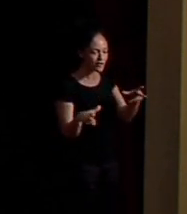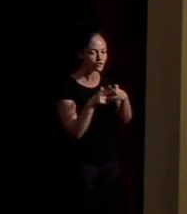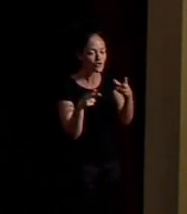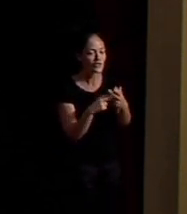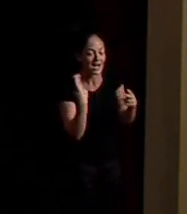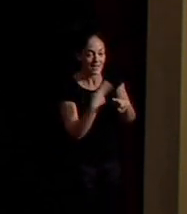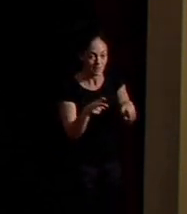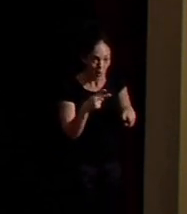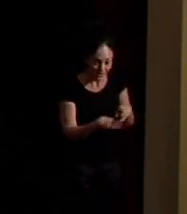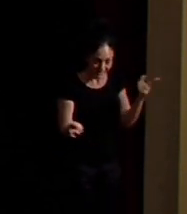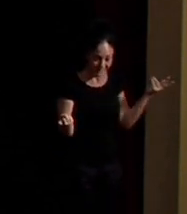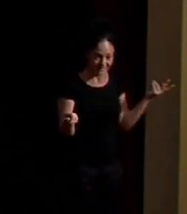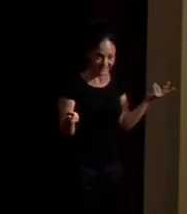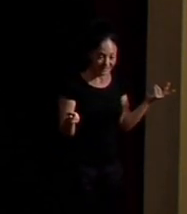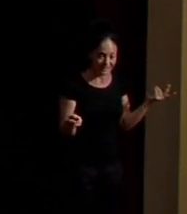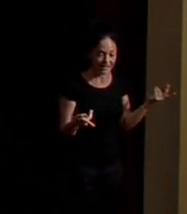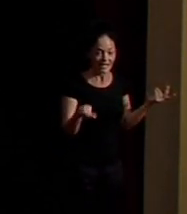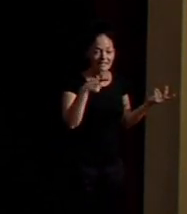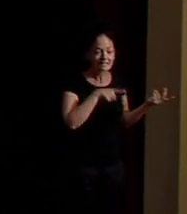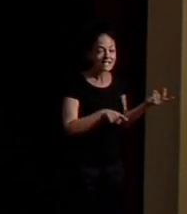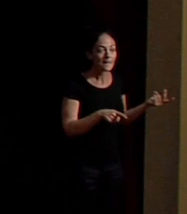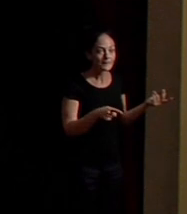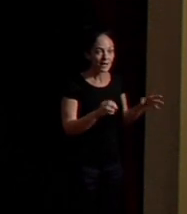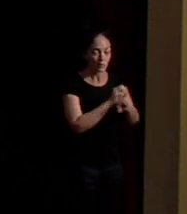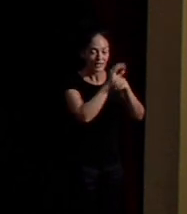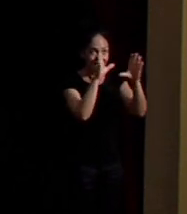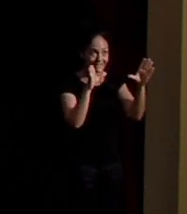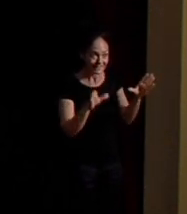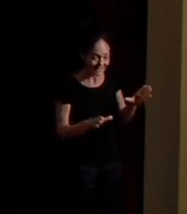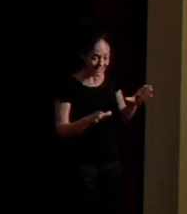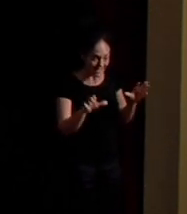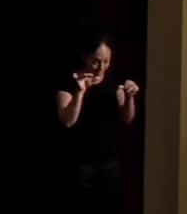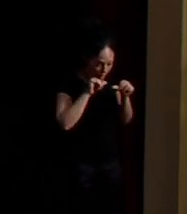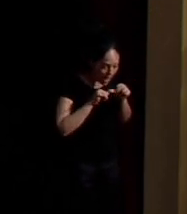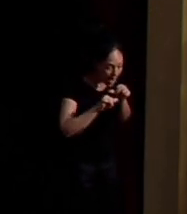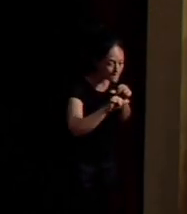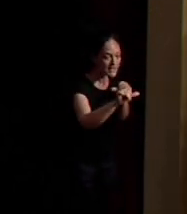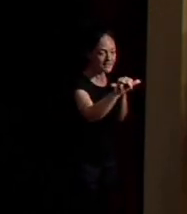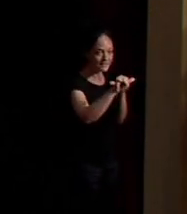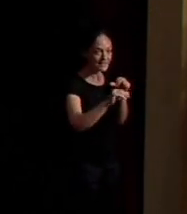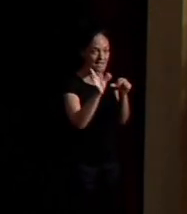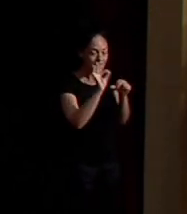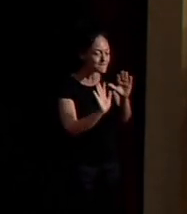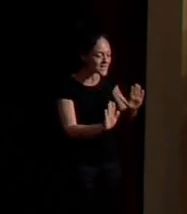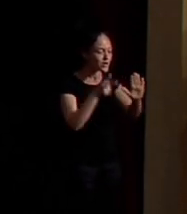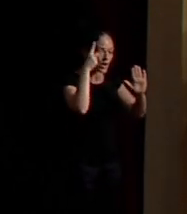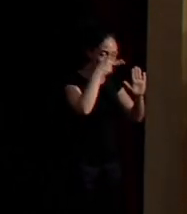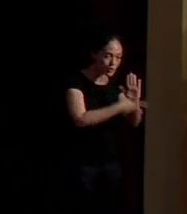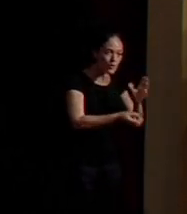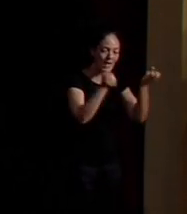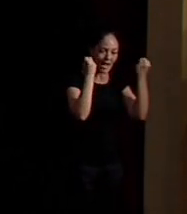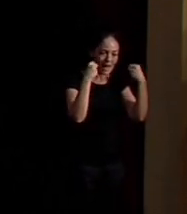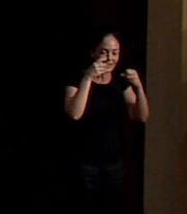¿no?, partiendo de también lo que puede ser una obviedad, pero que a mí también me gusta remarcarlo. Las normas, las